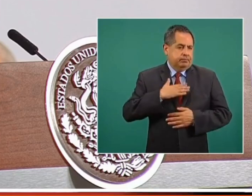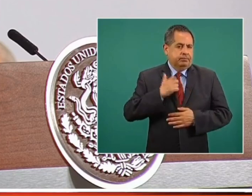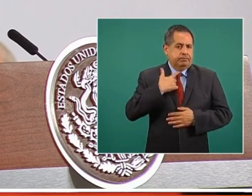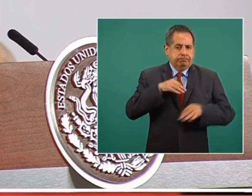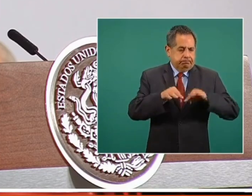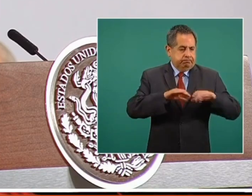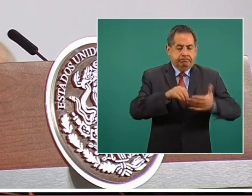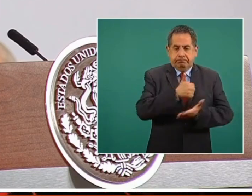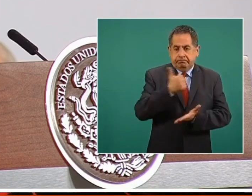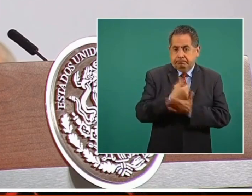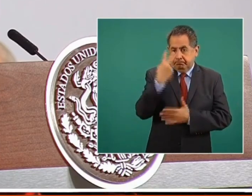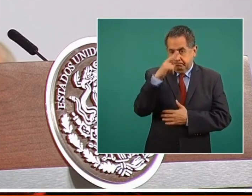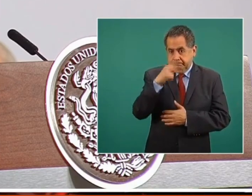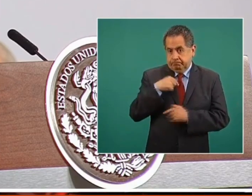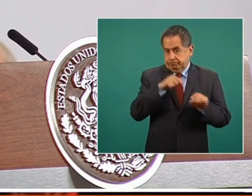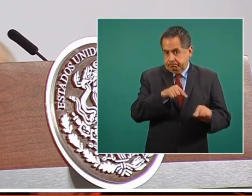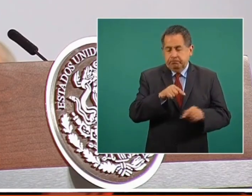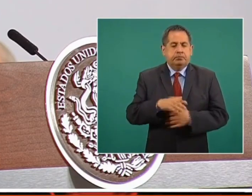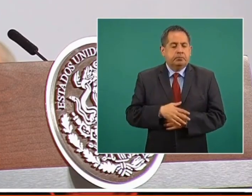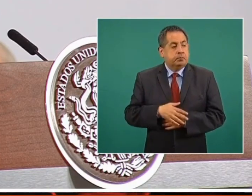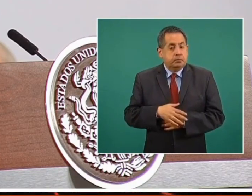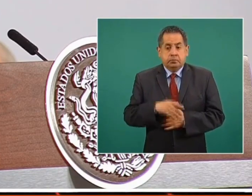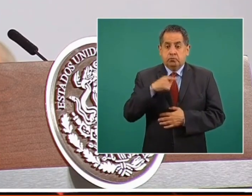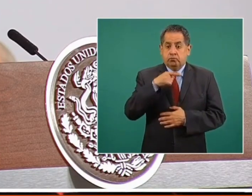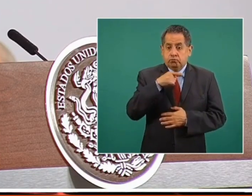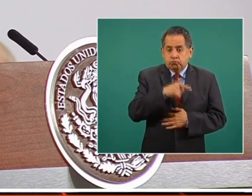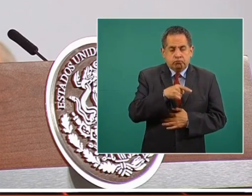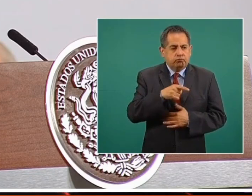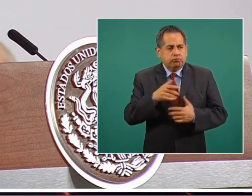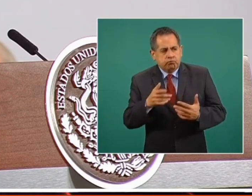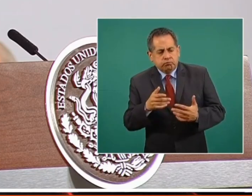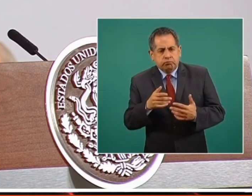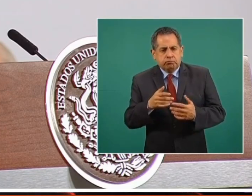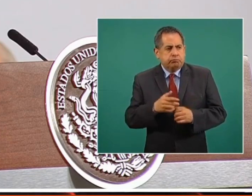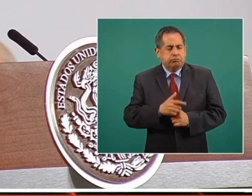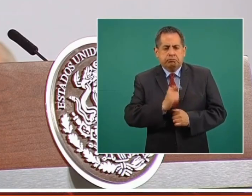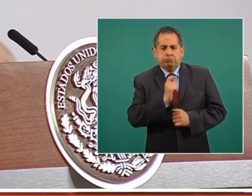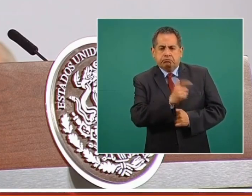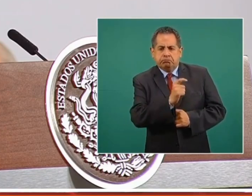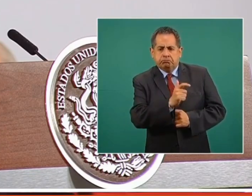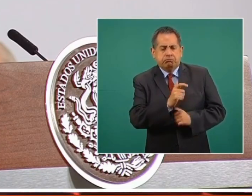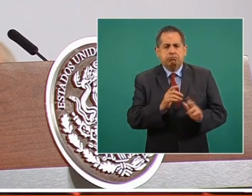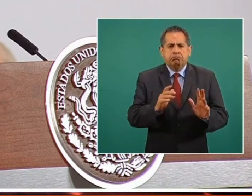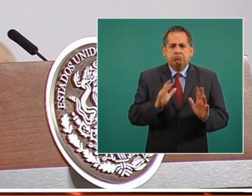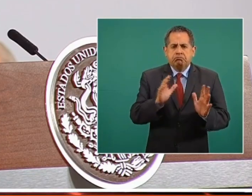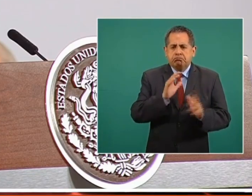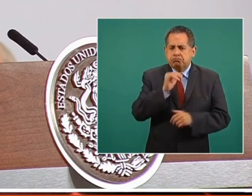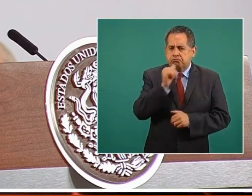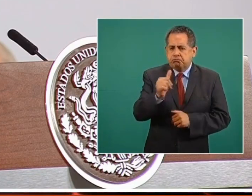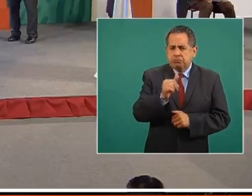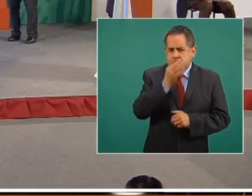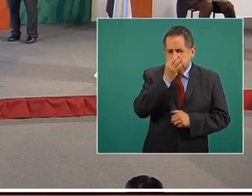México. Aproximadamente ahí no se paga más que un promedio